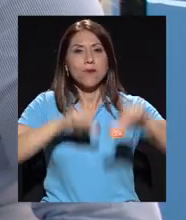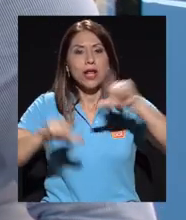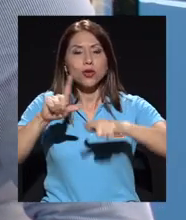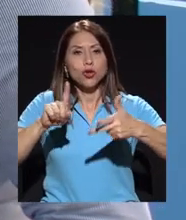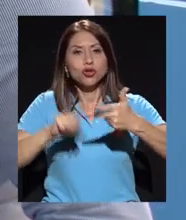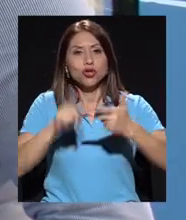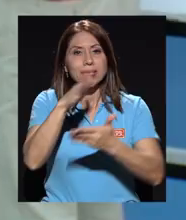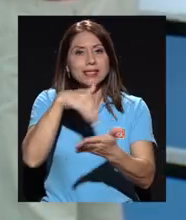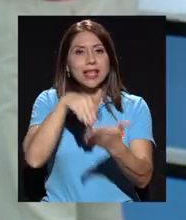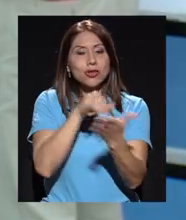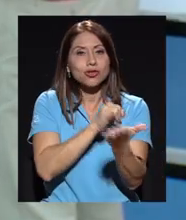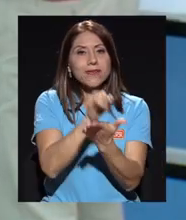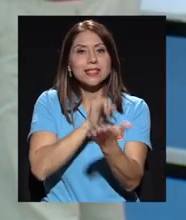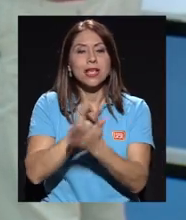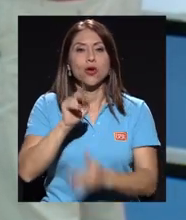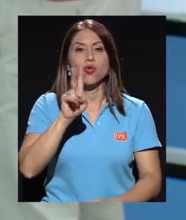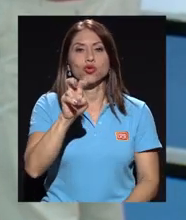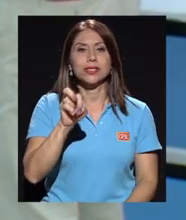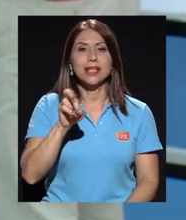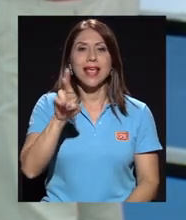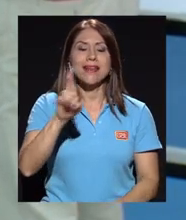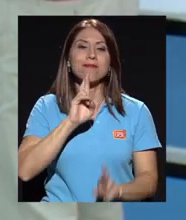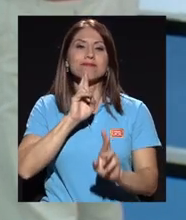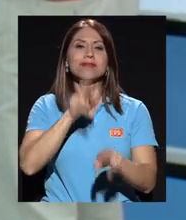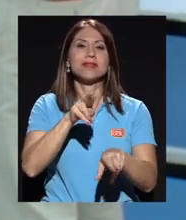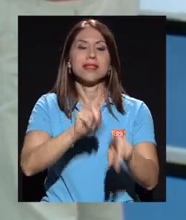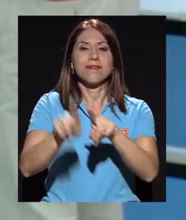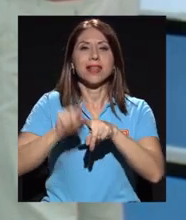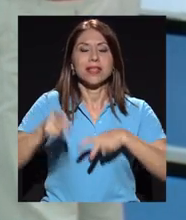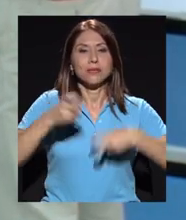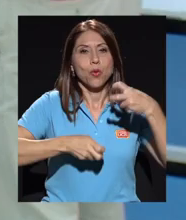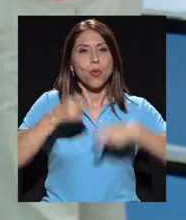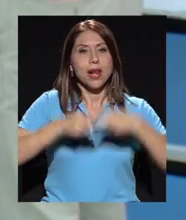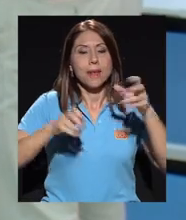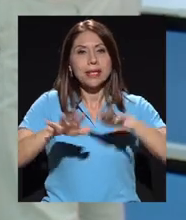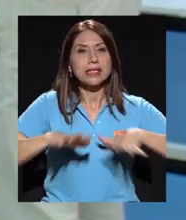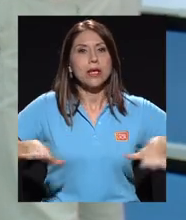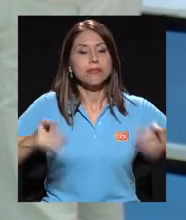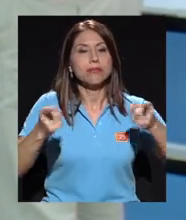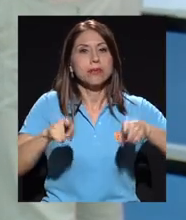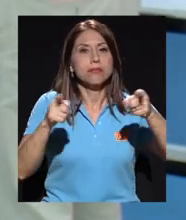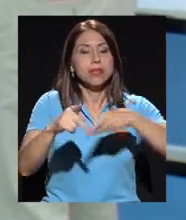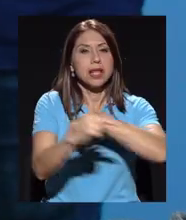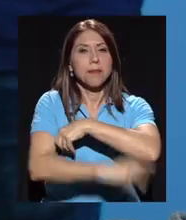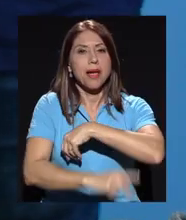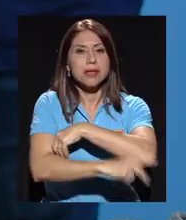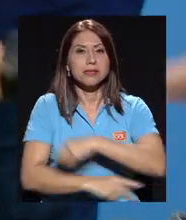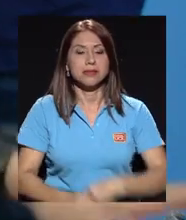investigación de la UCR generan respuestas a los diferentes problemas y escenarios del país.